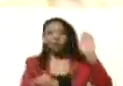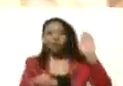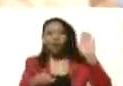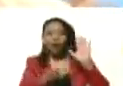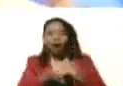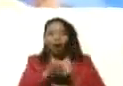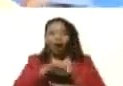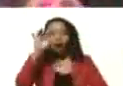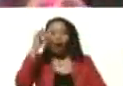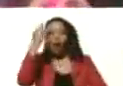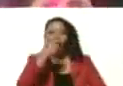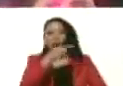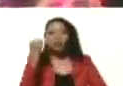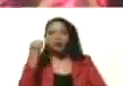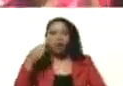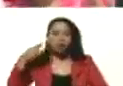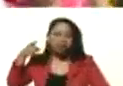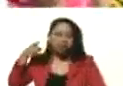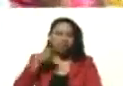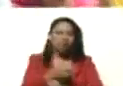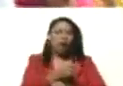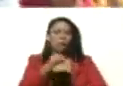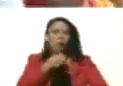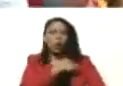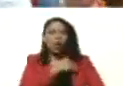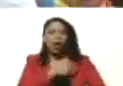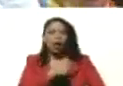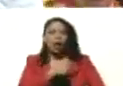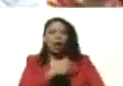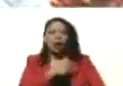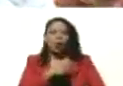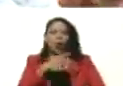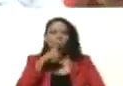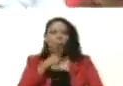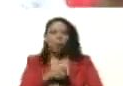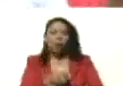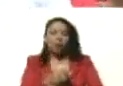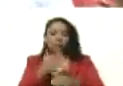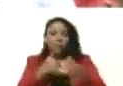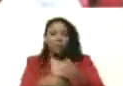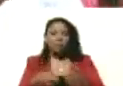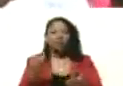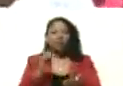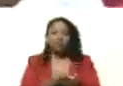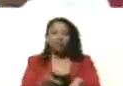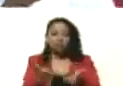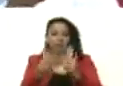comprometa, que nos obligue moralmente a cumplirlo. ¿Sí? Vamos pues.